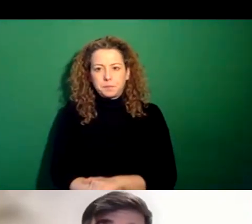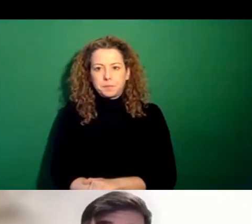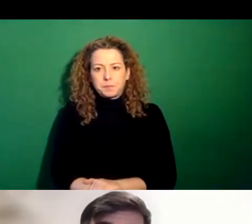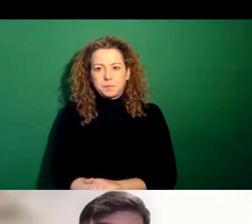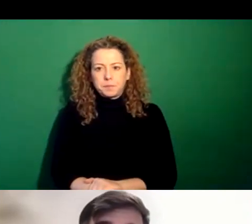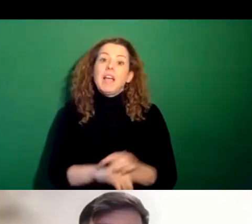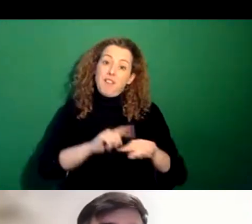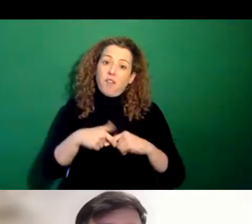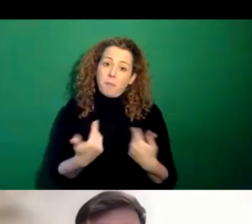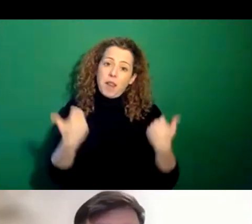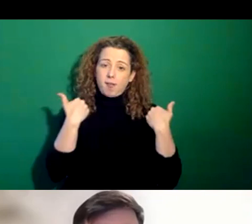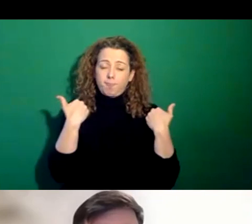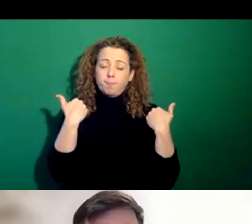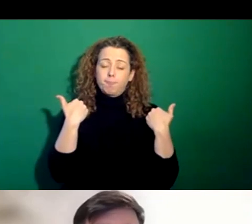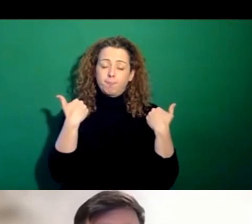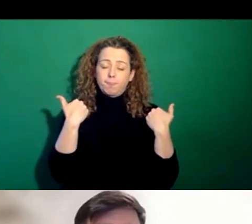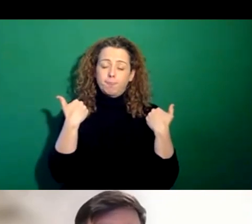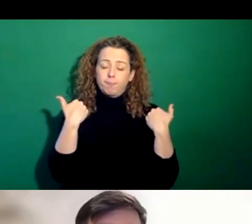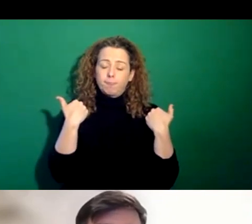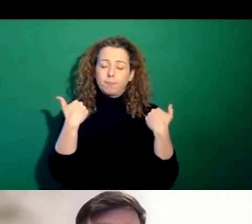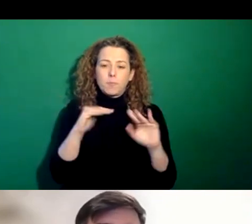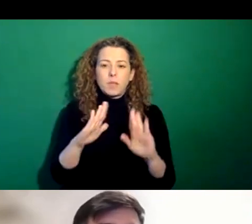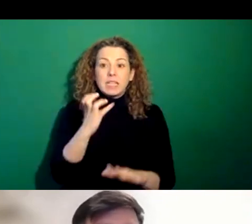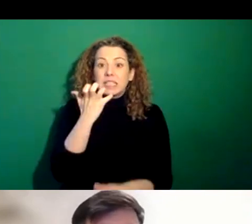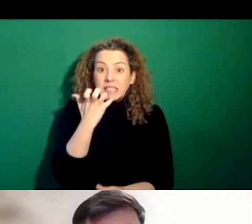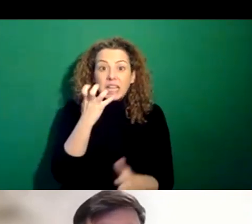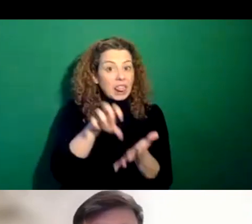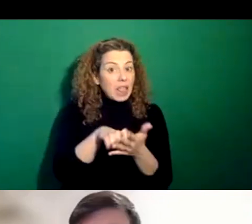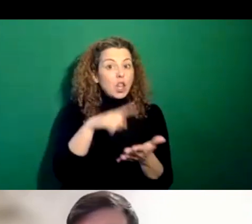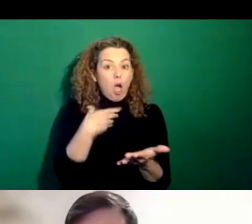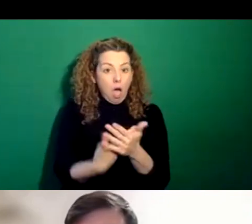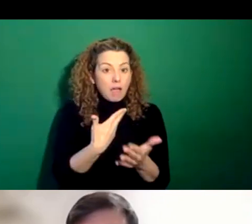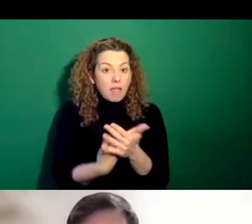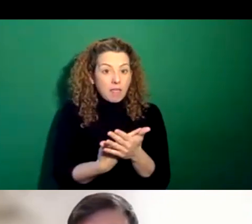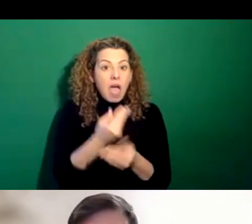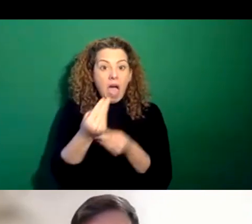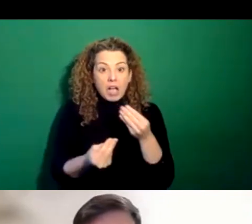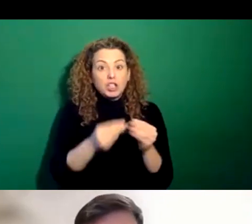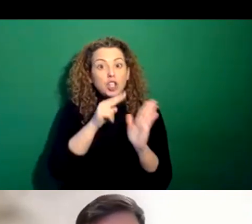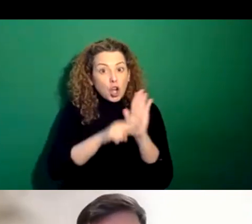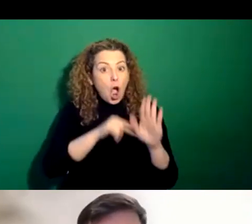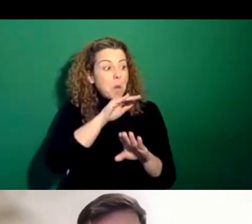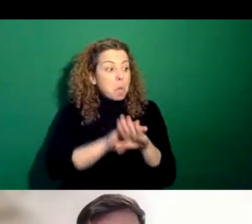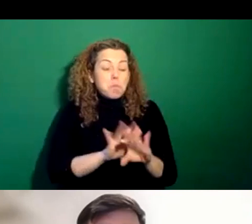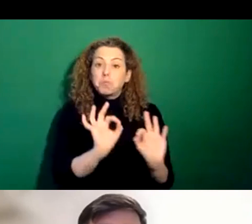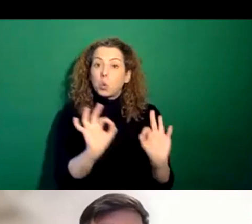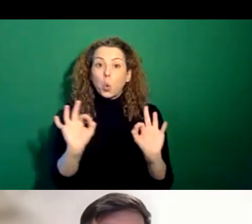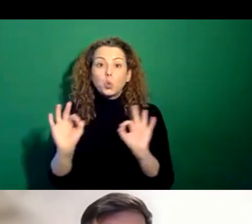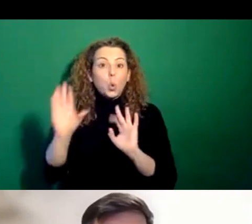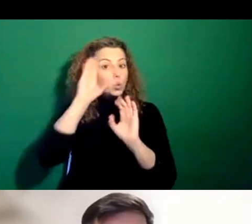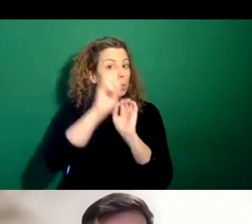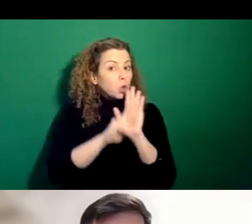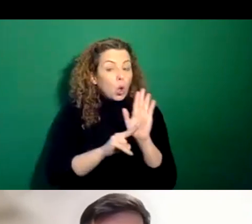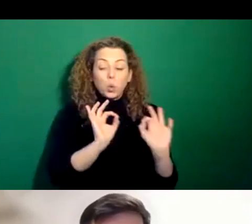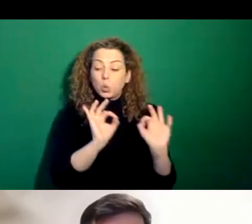El familiar. O sea, siempre que el centro acredite que ha actuado conforme a la normativa que tienen, a los protocolos